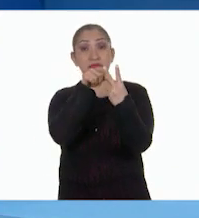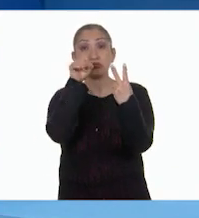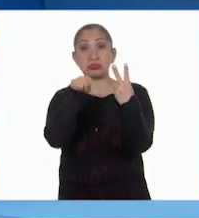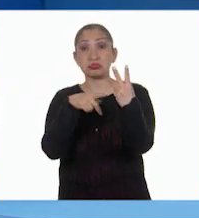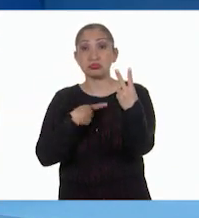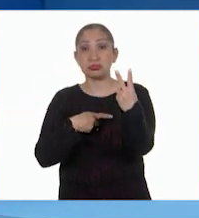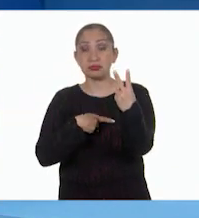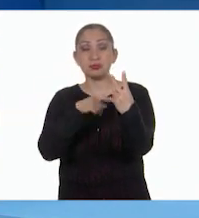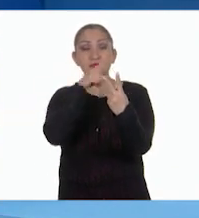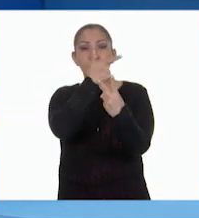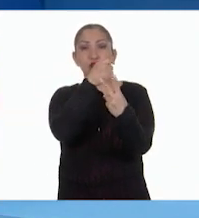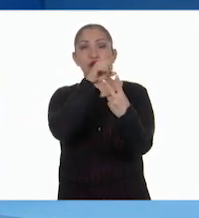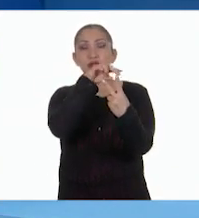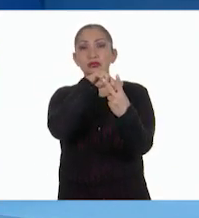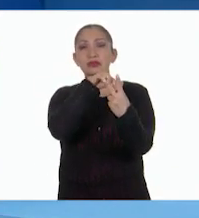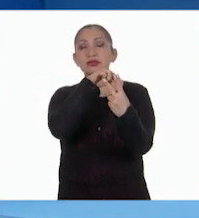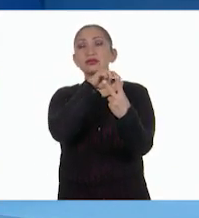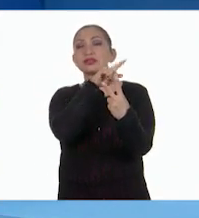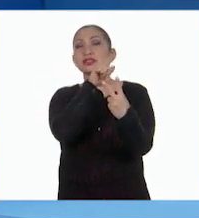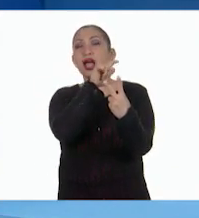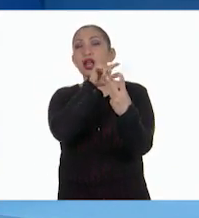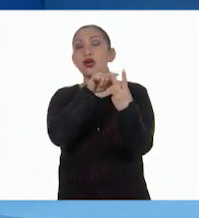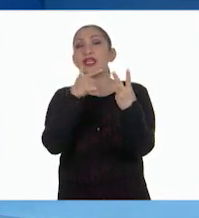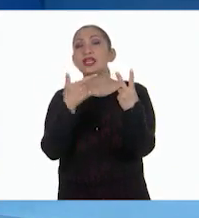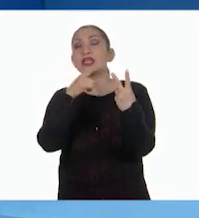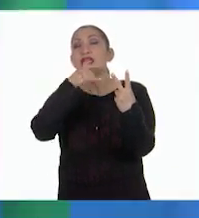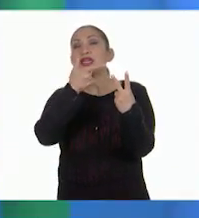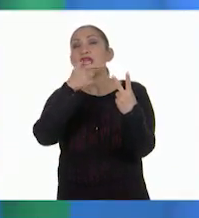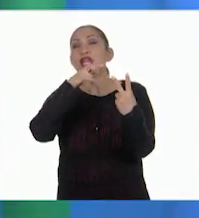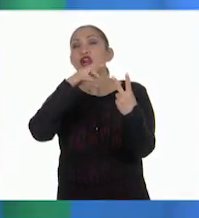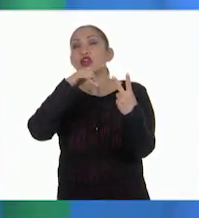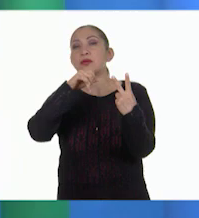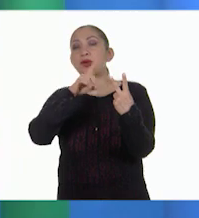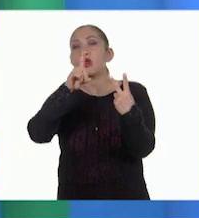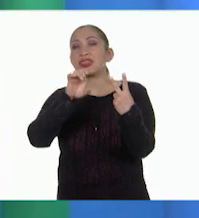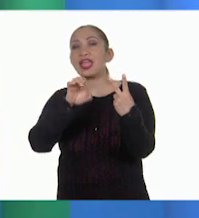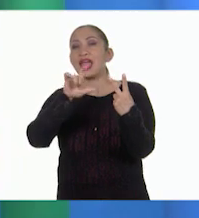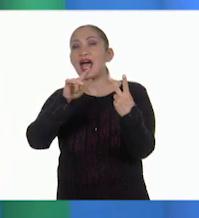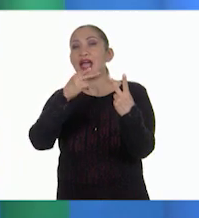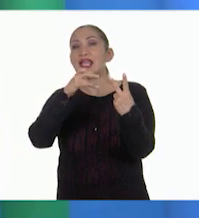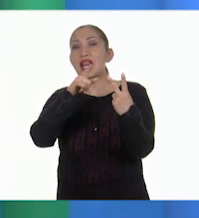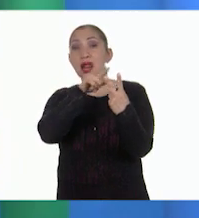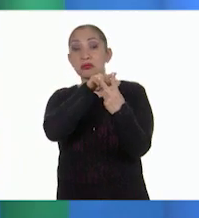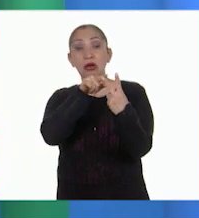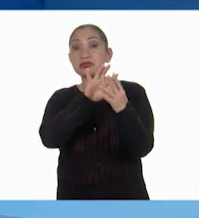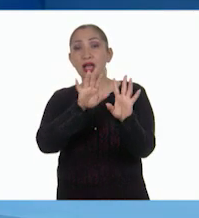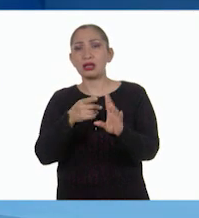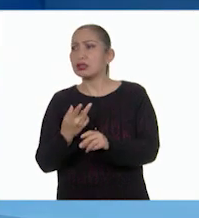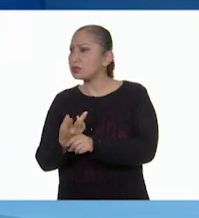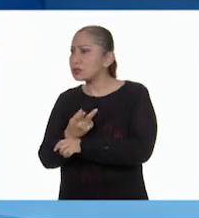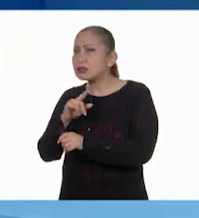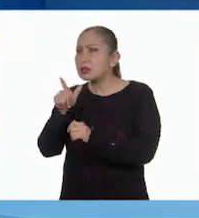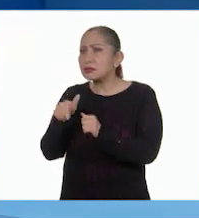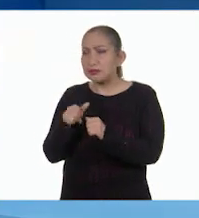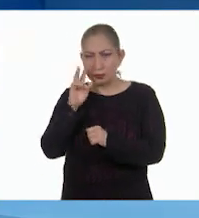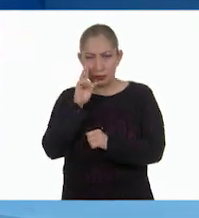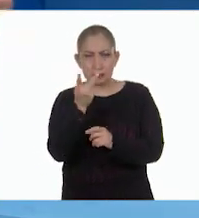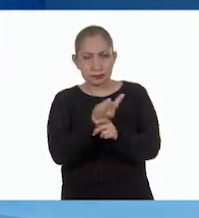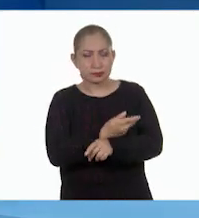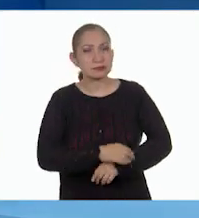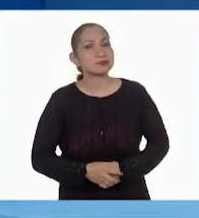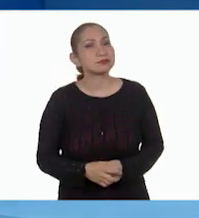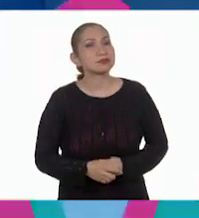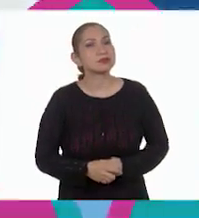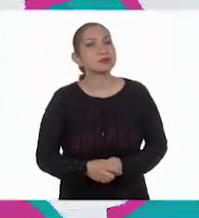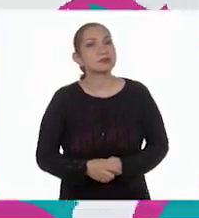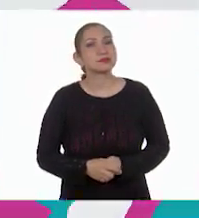náufragos, el mismo Gonzalo Guerrero y Jerónimo de Aguilar. Ay, maestra, ¿y qué pasó con ellos dos? Veámoslo.